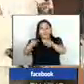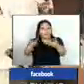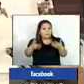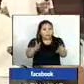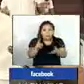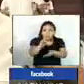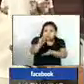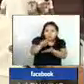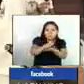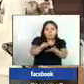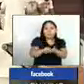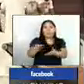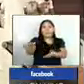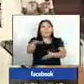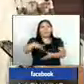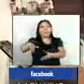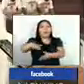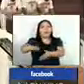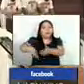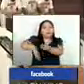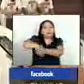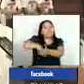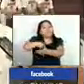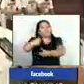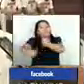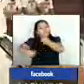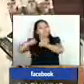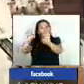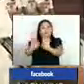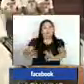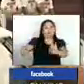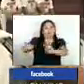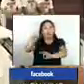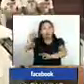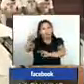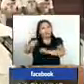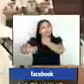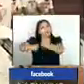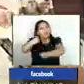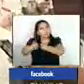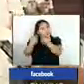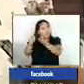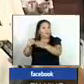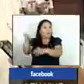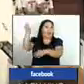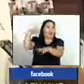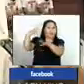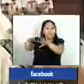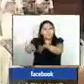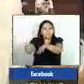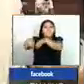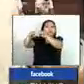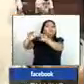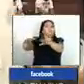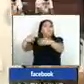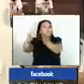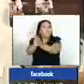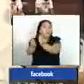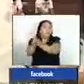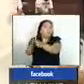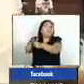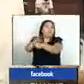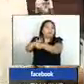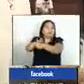por supuesto, Ciudad Deportiva, que es nuestro máximo centro de desarrollo deportivo que fue suspendido a raíz de la pandemia. Bueno,